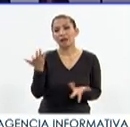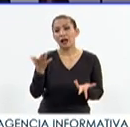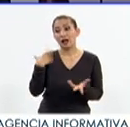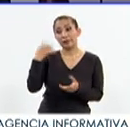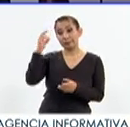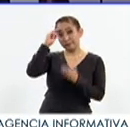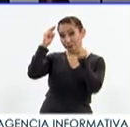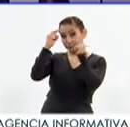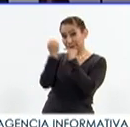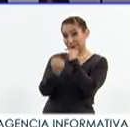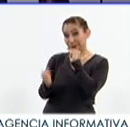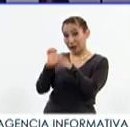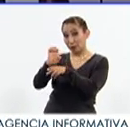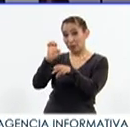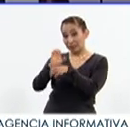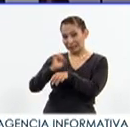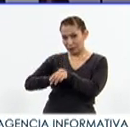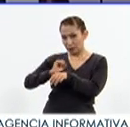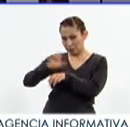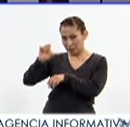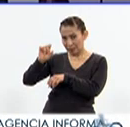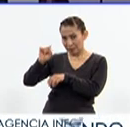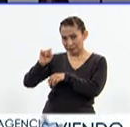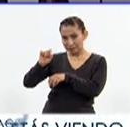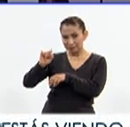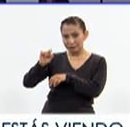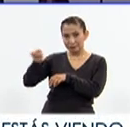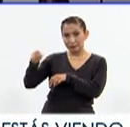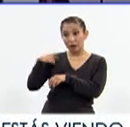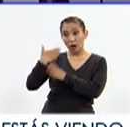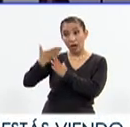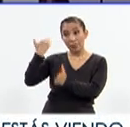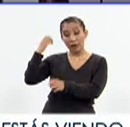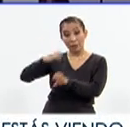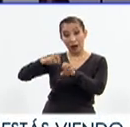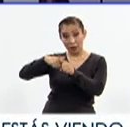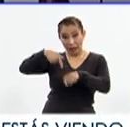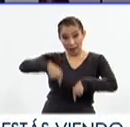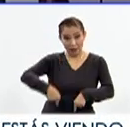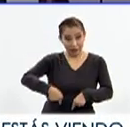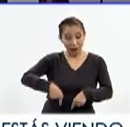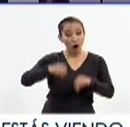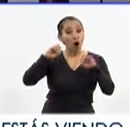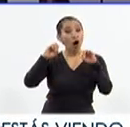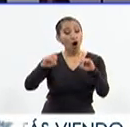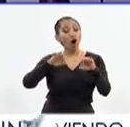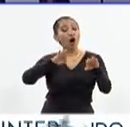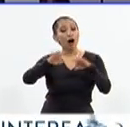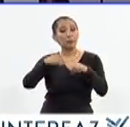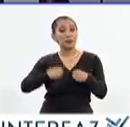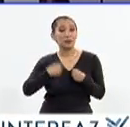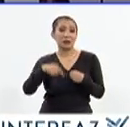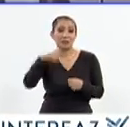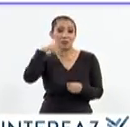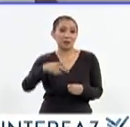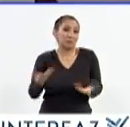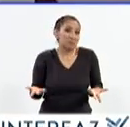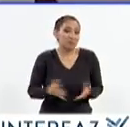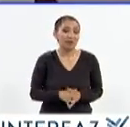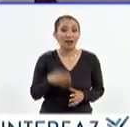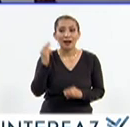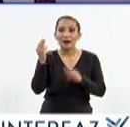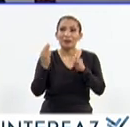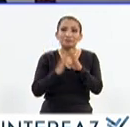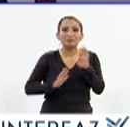grandes intelectuales del Ecuador del siglo XX o fueron embajadores o trabajaron y vivieron en México. En